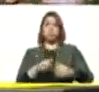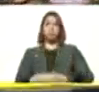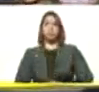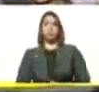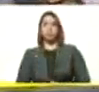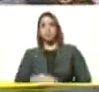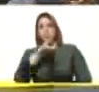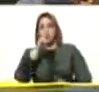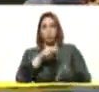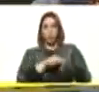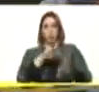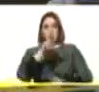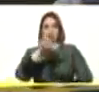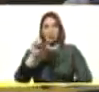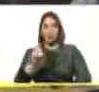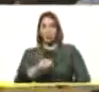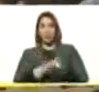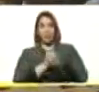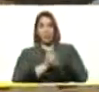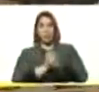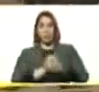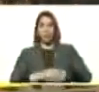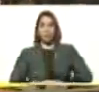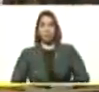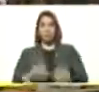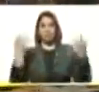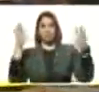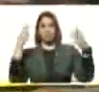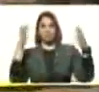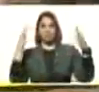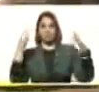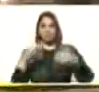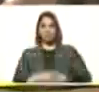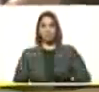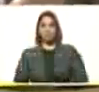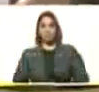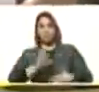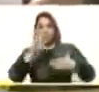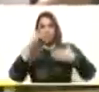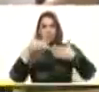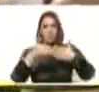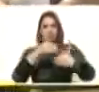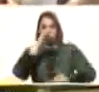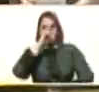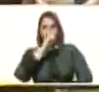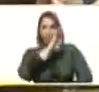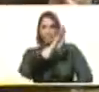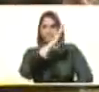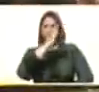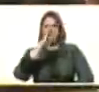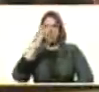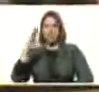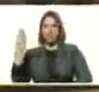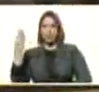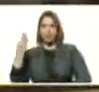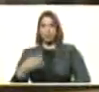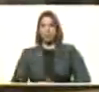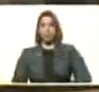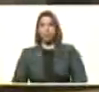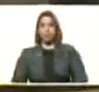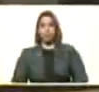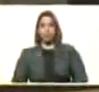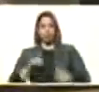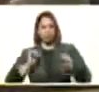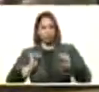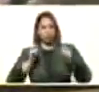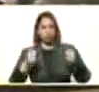al 2030, compadre, al cierre de la era bicentenaria que se